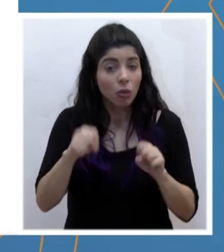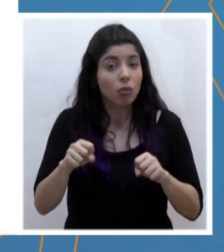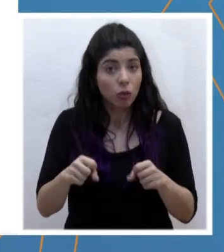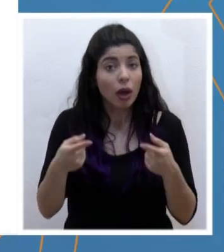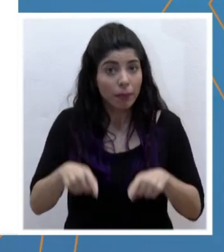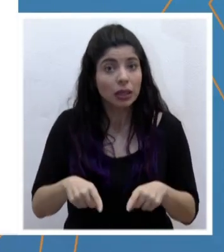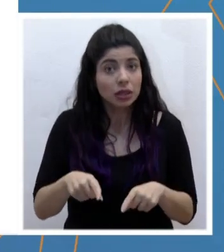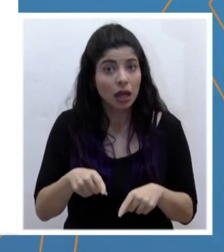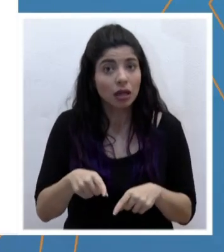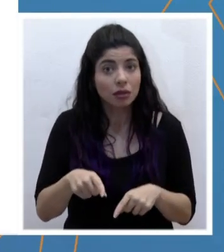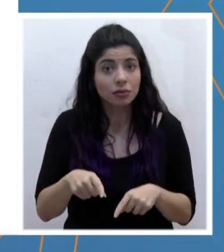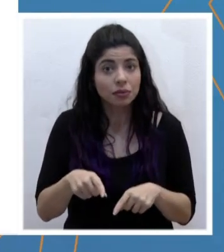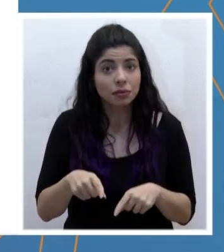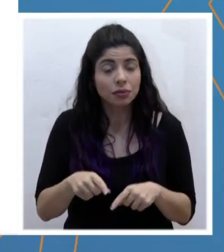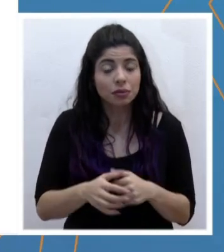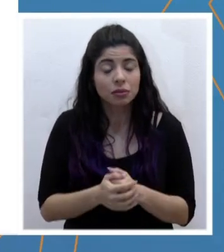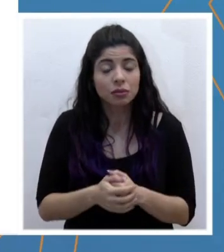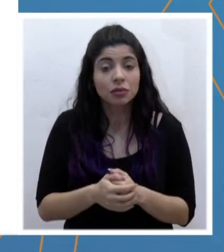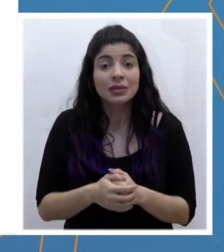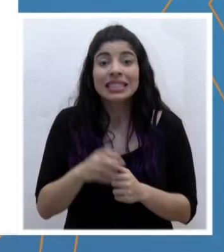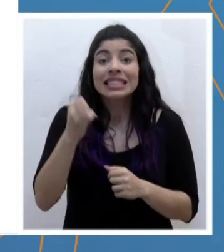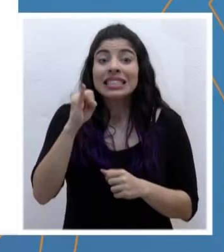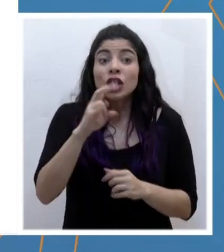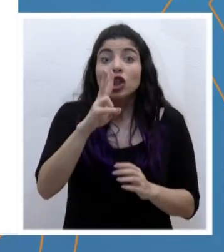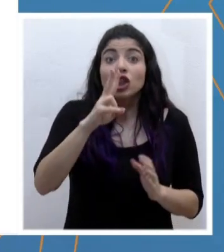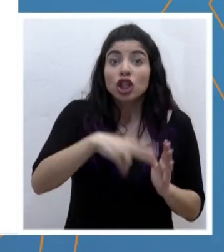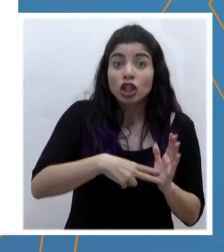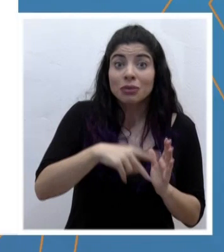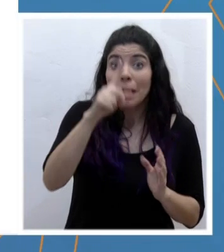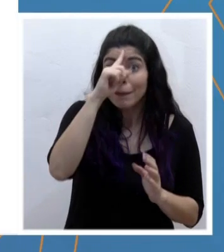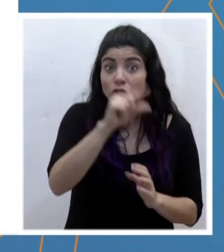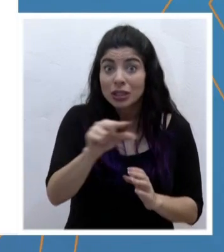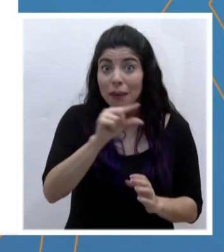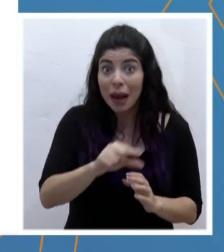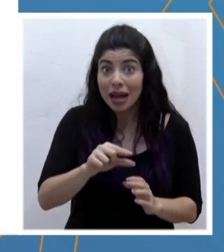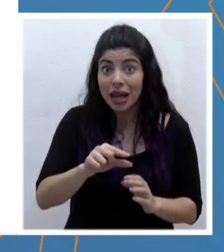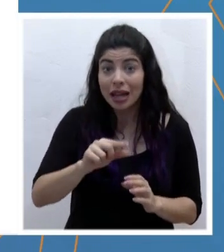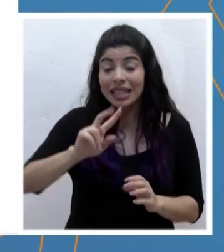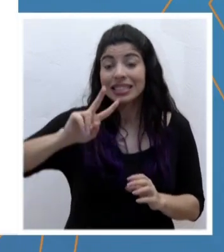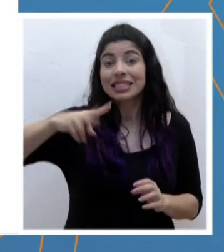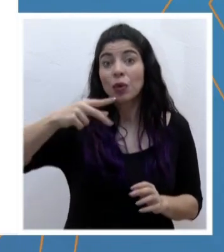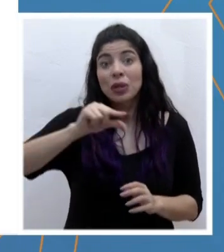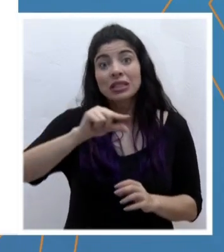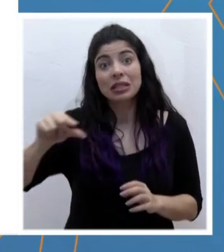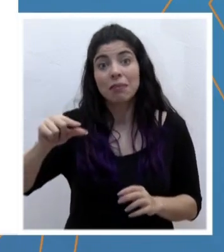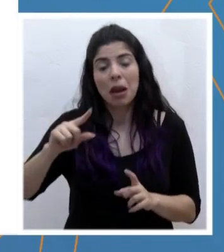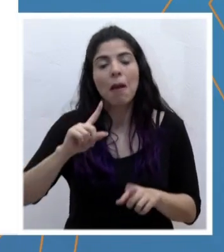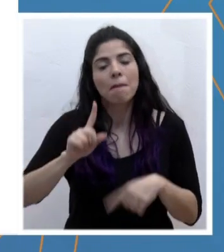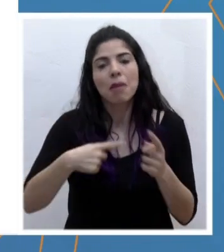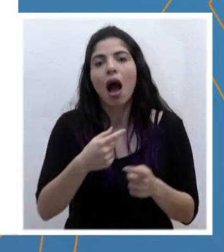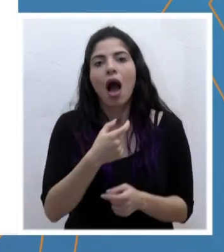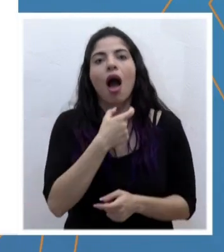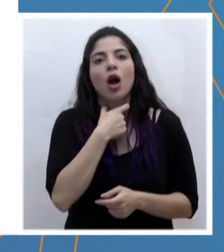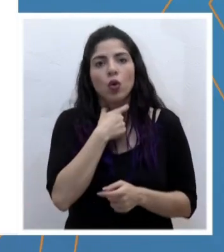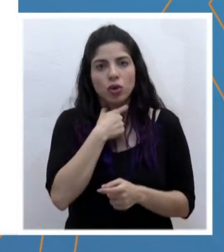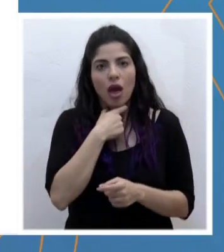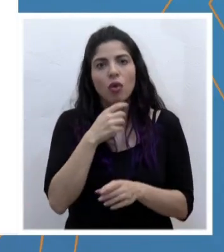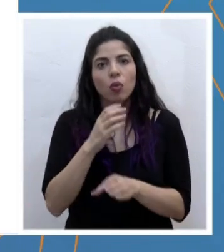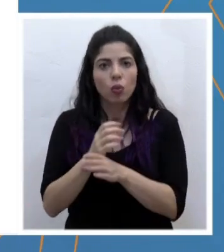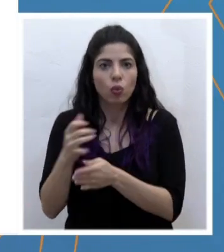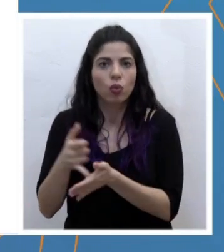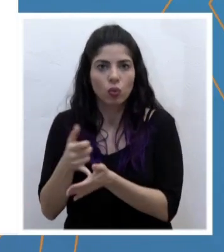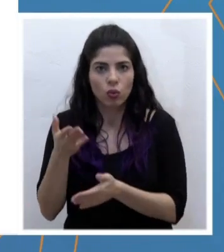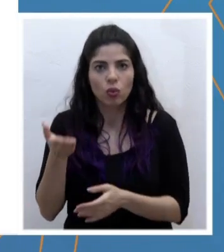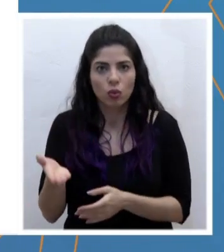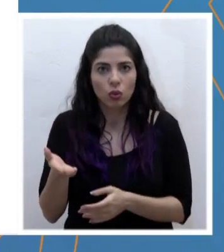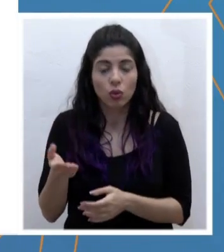podría presentarse. En un escenario de 2.000 casos semanales, a la segunda semana agotaríamos la capacidad en las UCI. Con